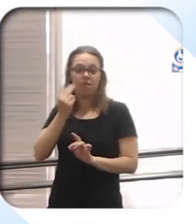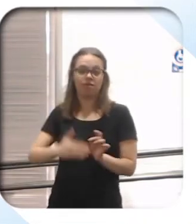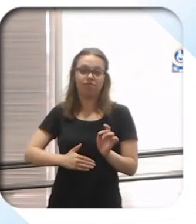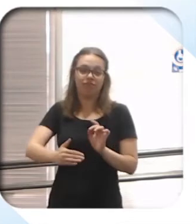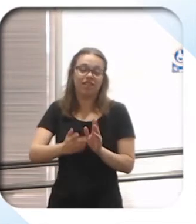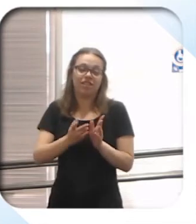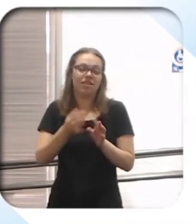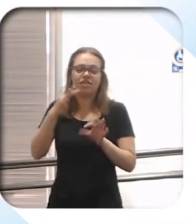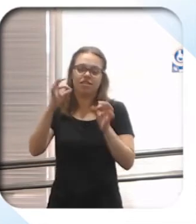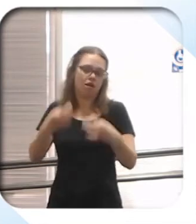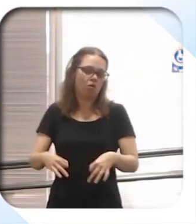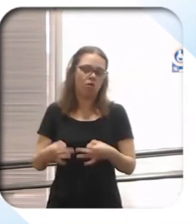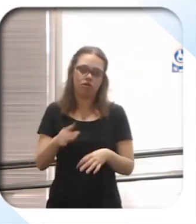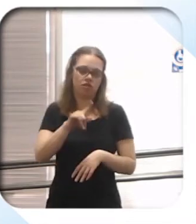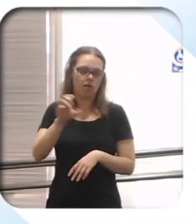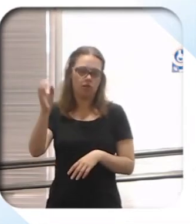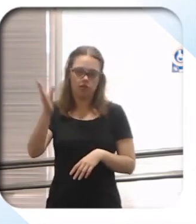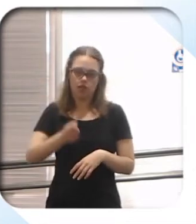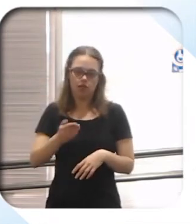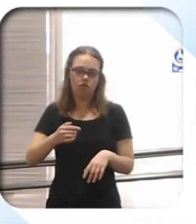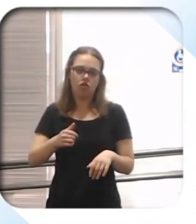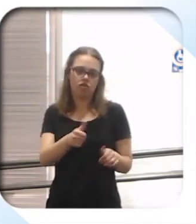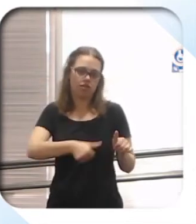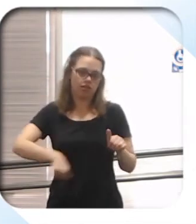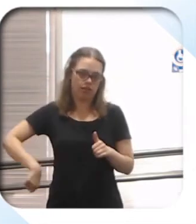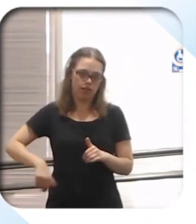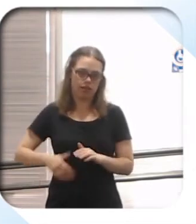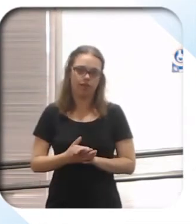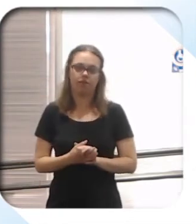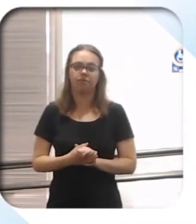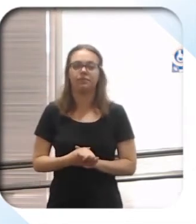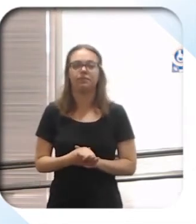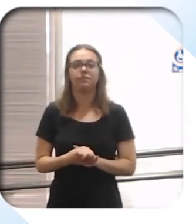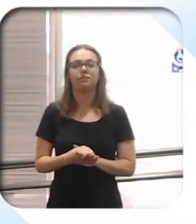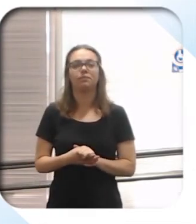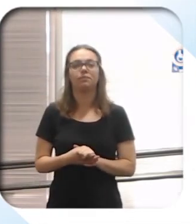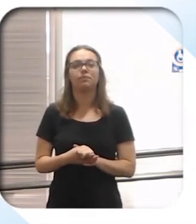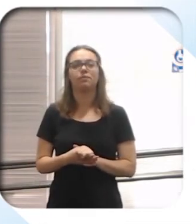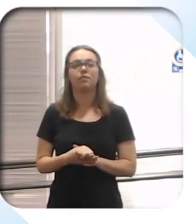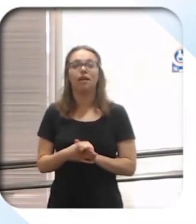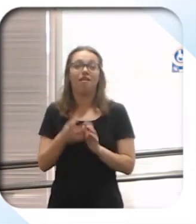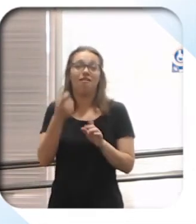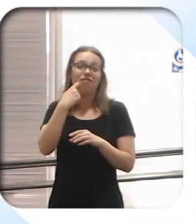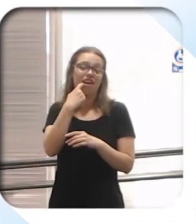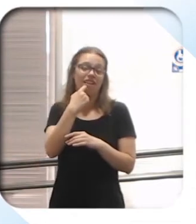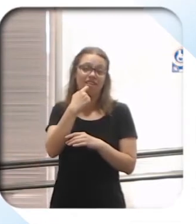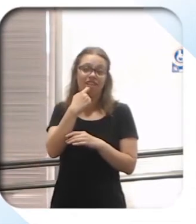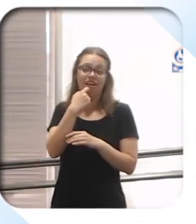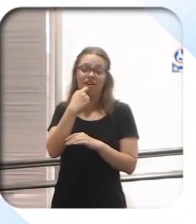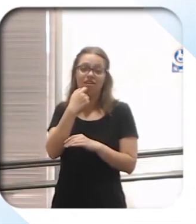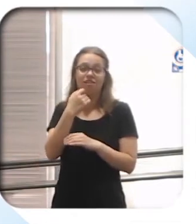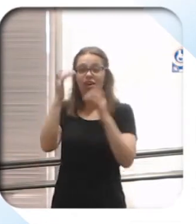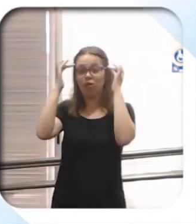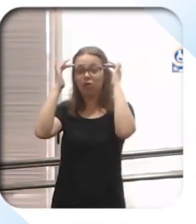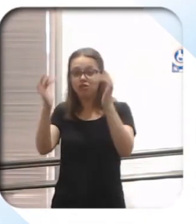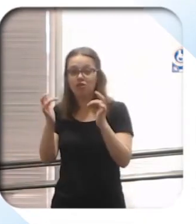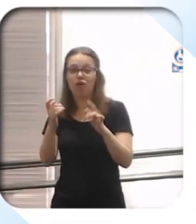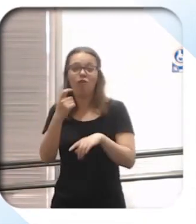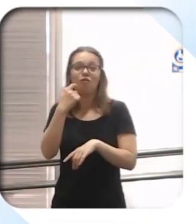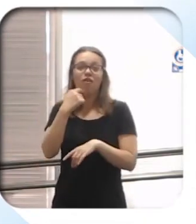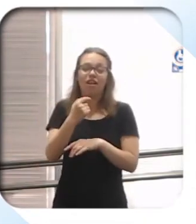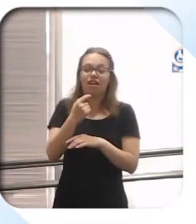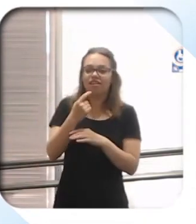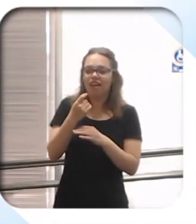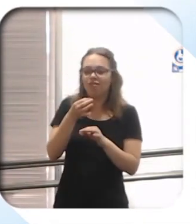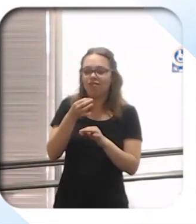cesárea. El valor de la educación, la gran ausente. Los jóvenes necesitan información, orientación a medida